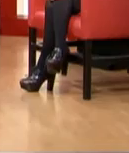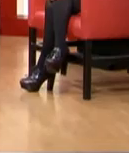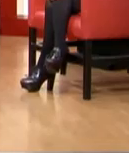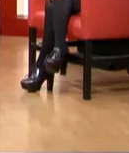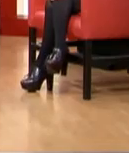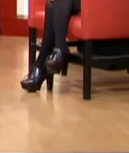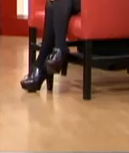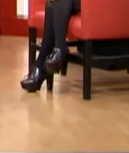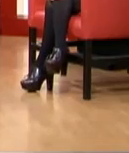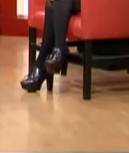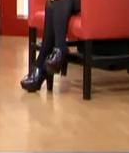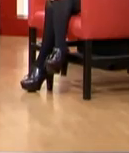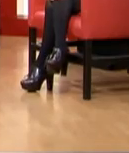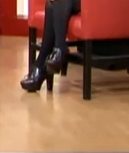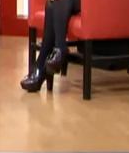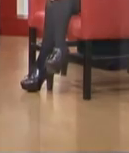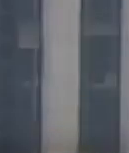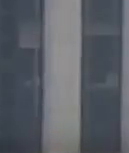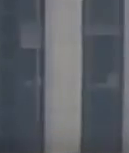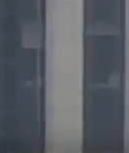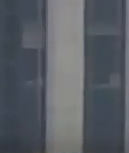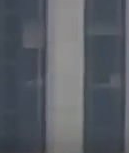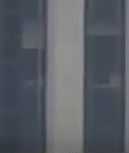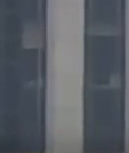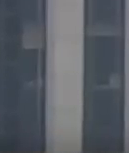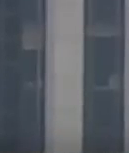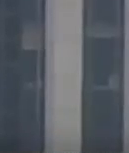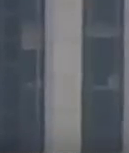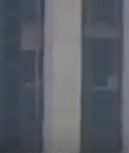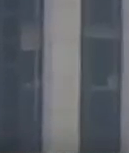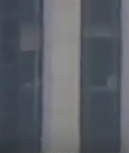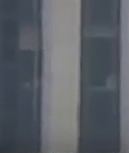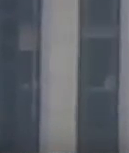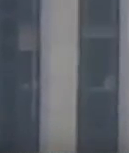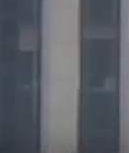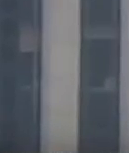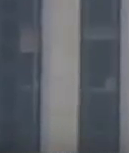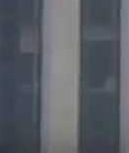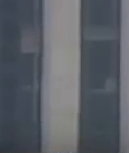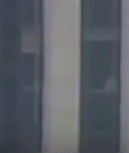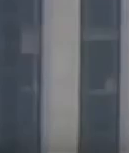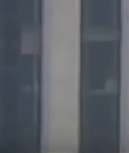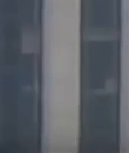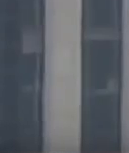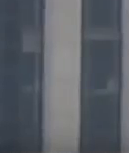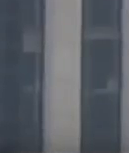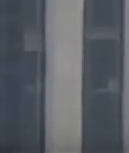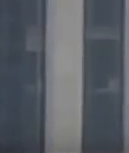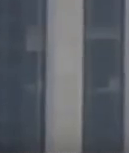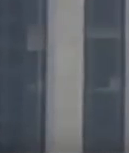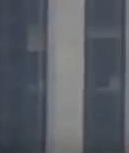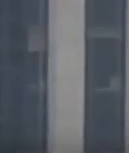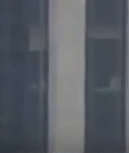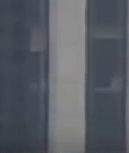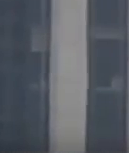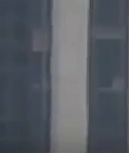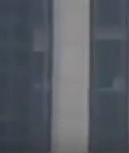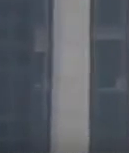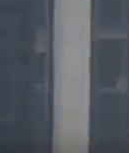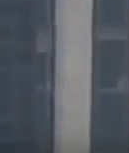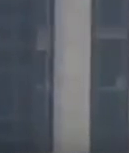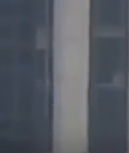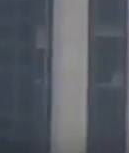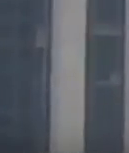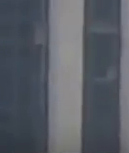Gracias. Y se está dando a conocer de un incendio en la Torre Trump allá en Nueva York. En estos momentos esas imágenes pues están desarrollando. Al parecer ya